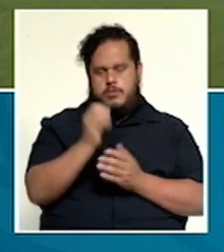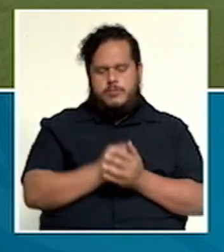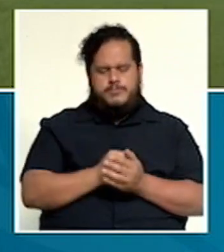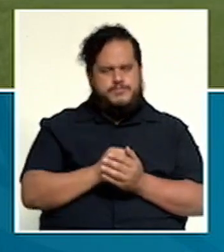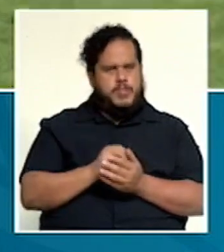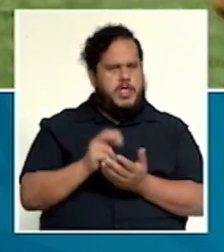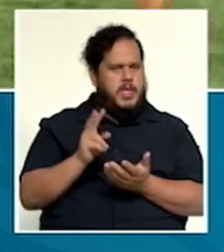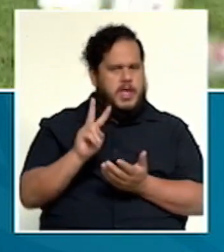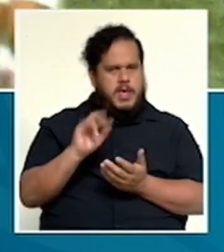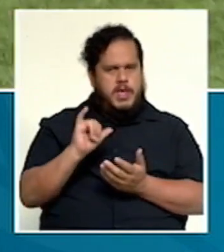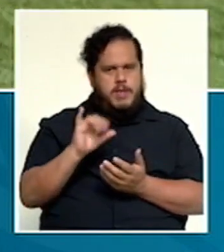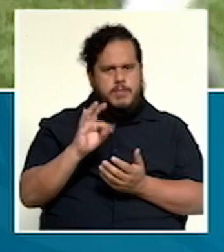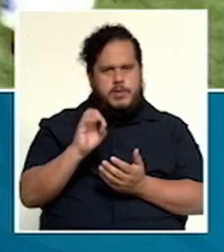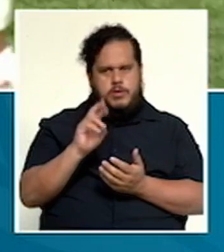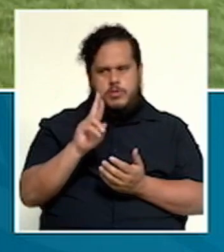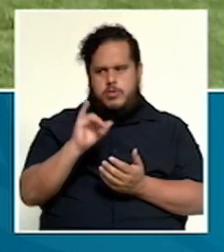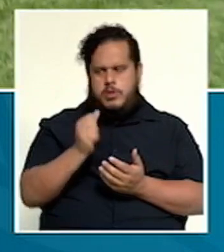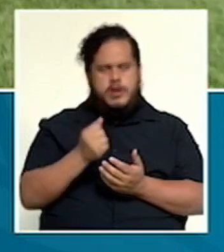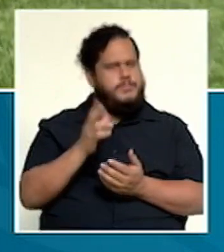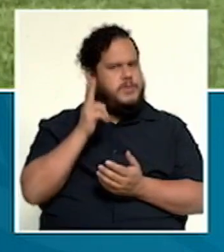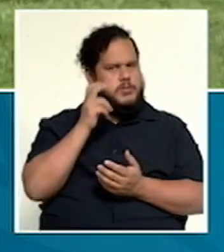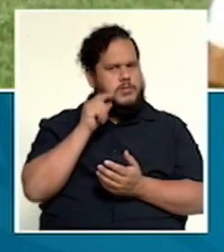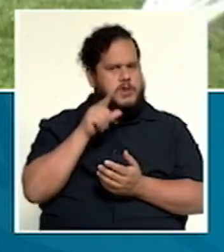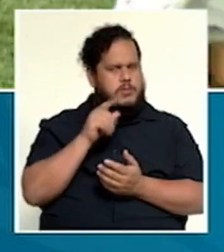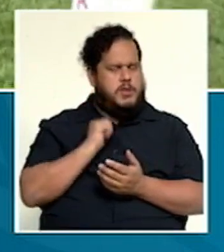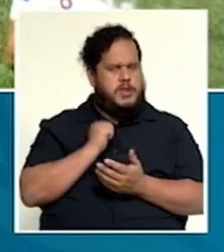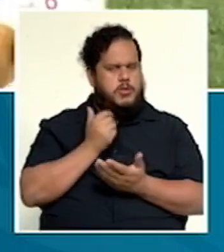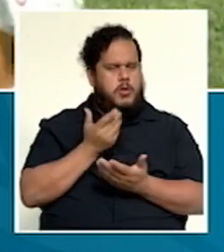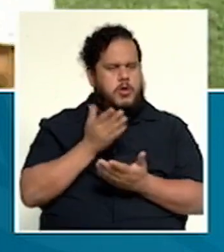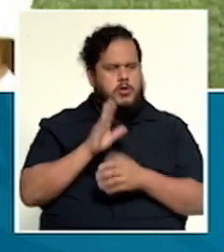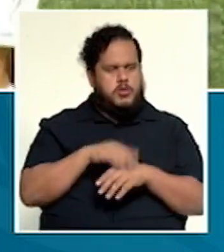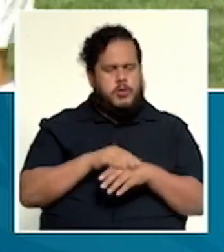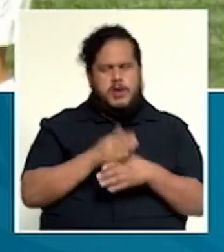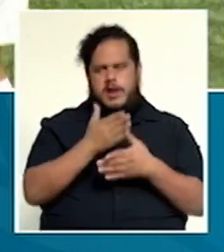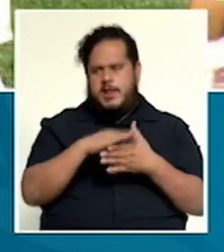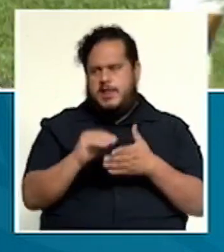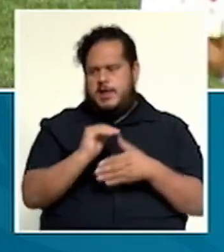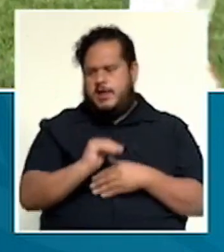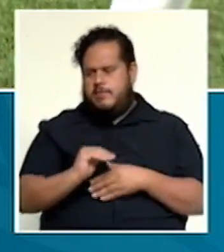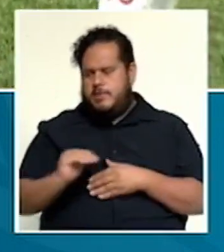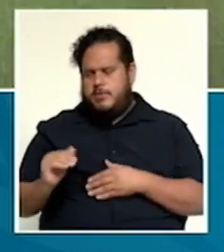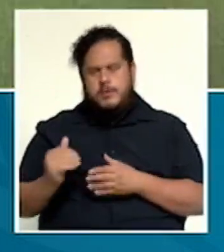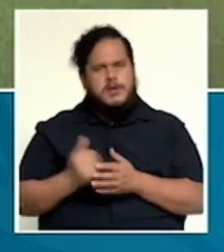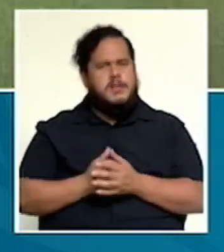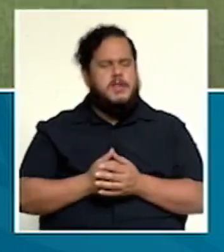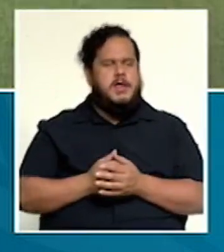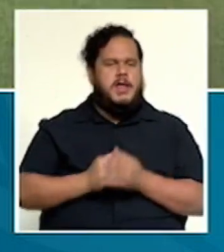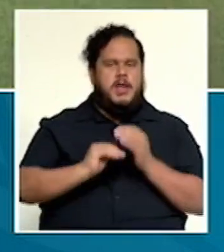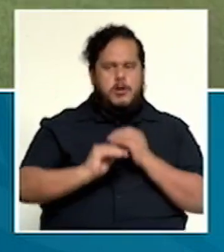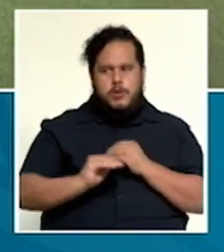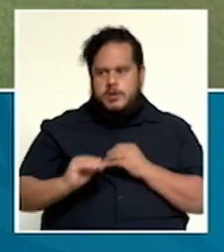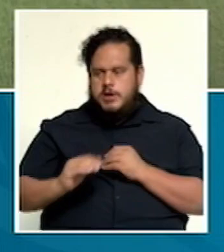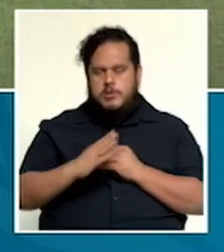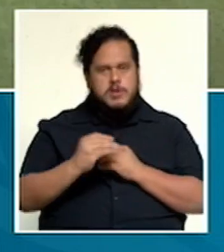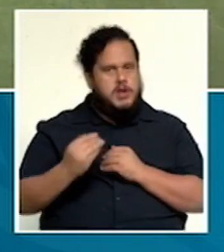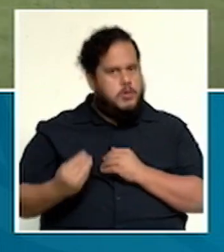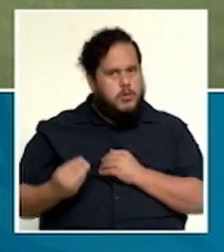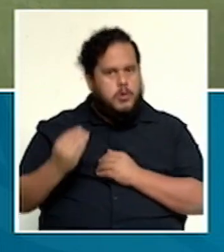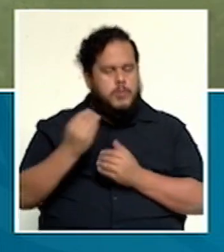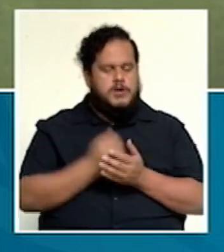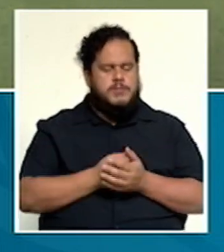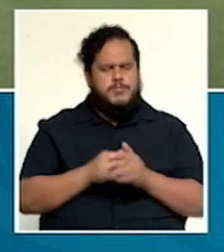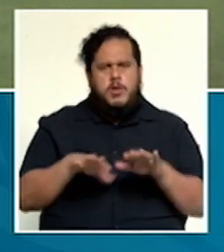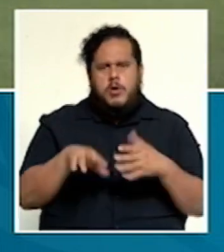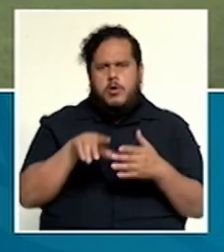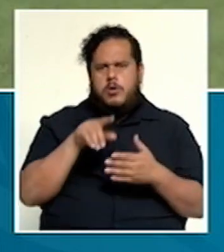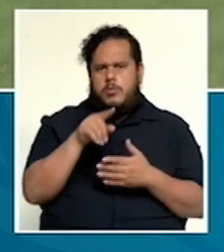Victoria, escuchando este planteo hacia las ligas menores, hacia los niños y los jóvenes, ¿cómo ve